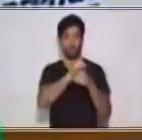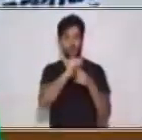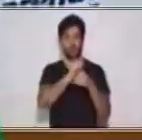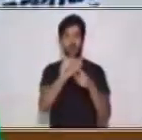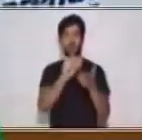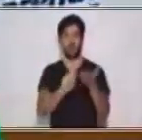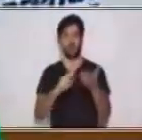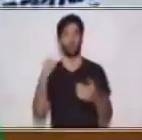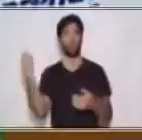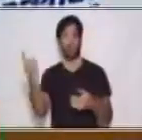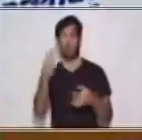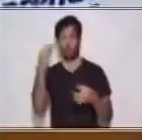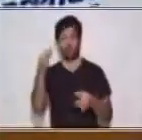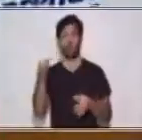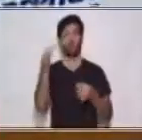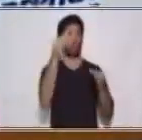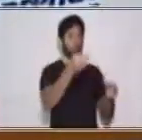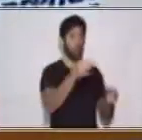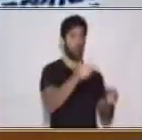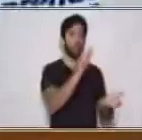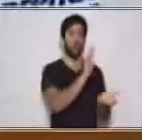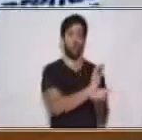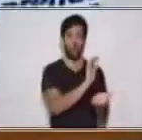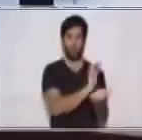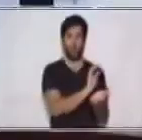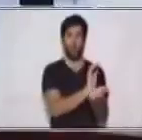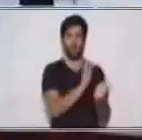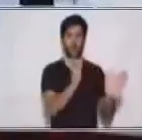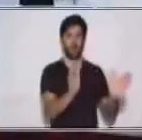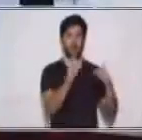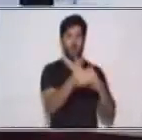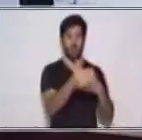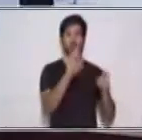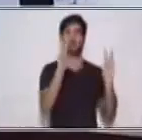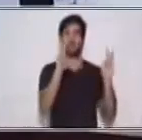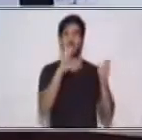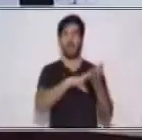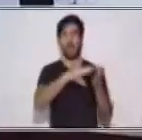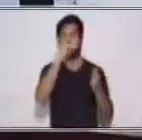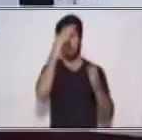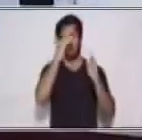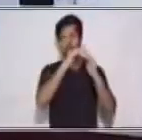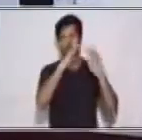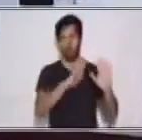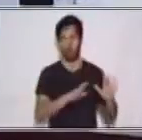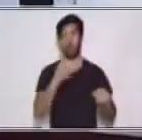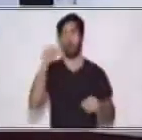Casa. Comparte lo que has aprendido en el programa con alguna otra persona